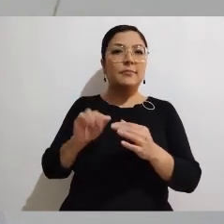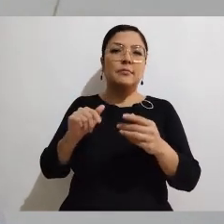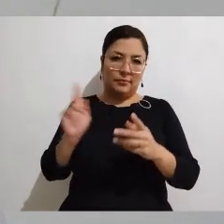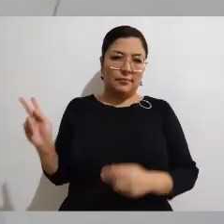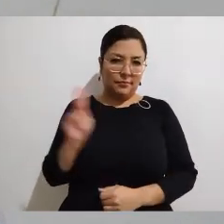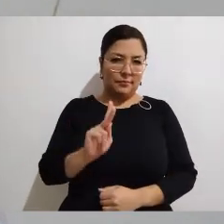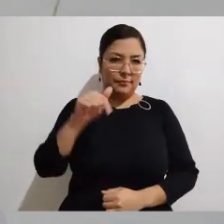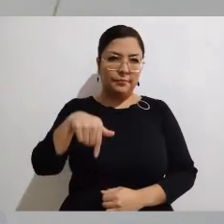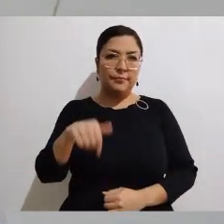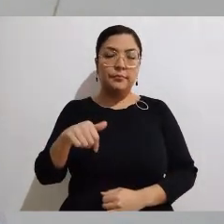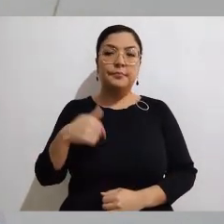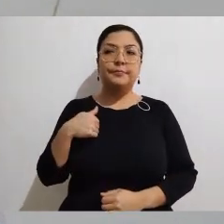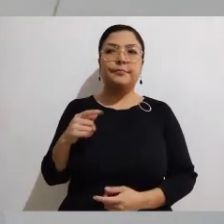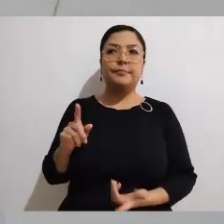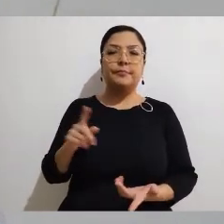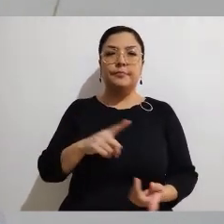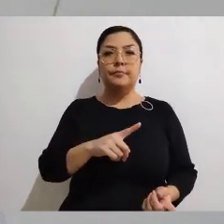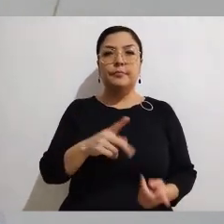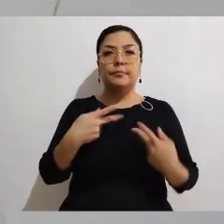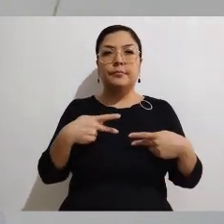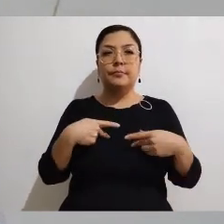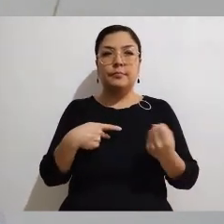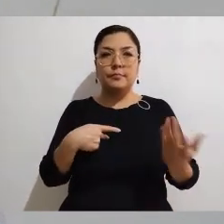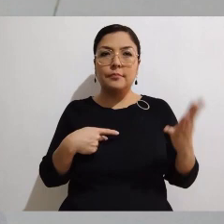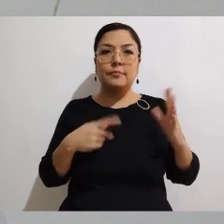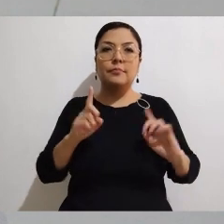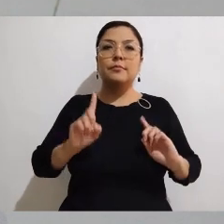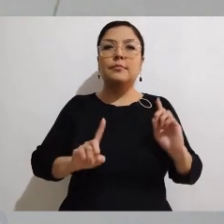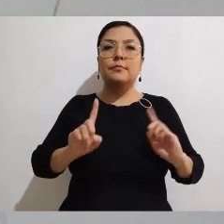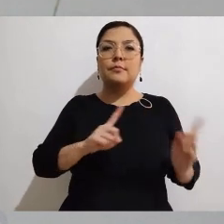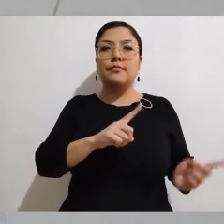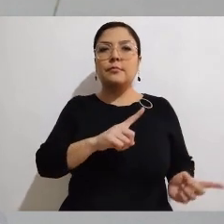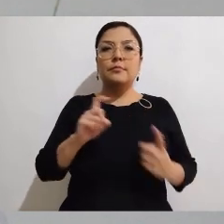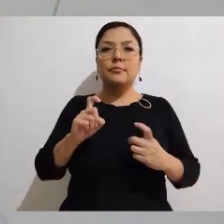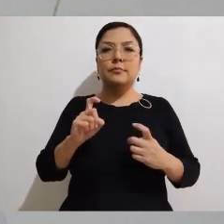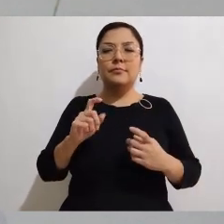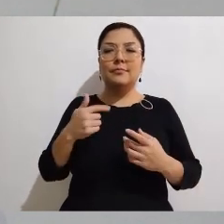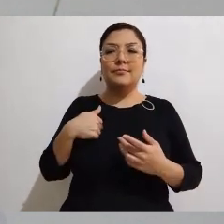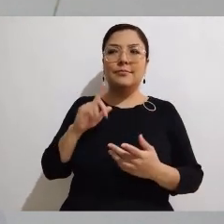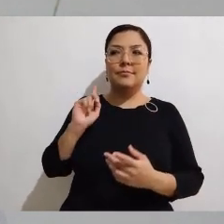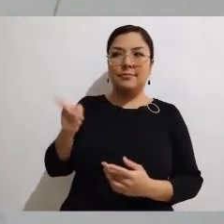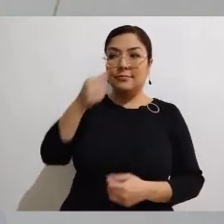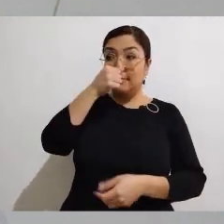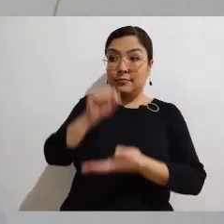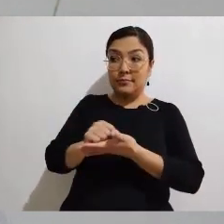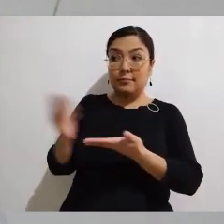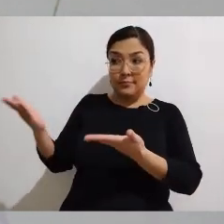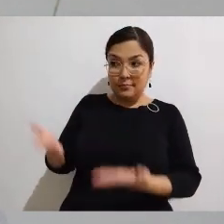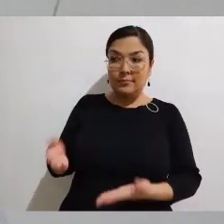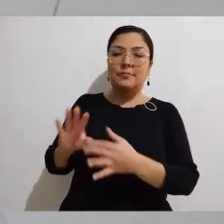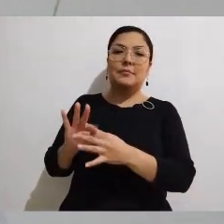secretario ejecutivo, porque es una pregunta que nos ha hecho la gente a veces cuando vamos a dar pláticas